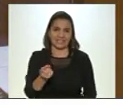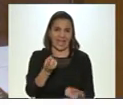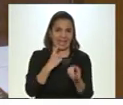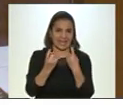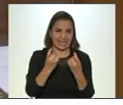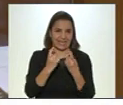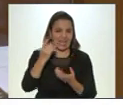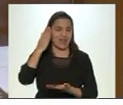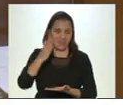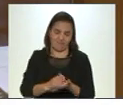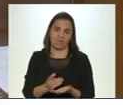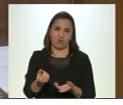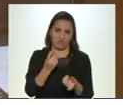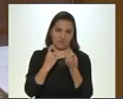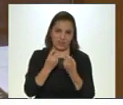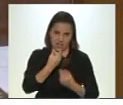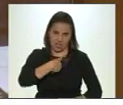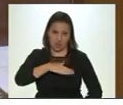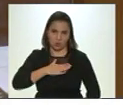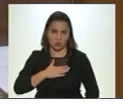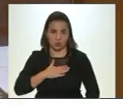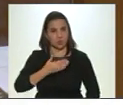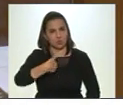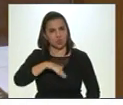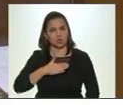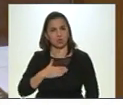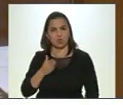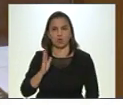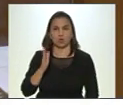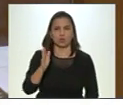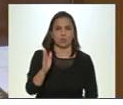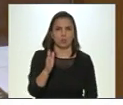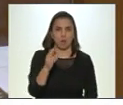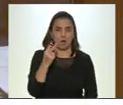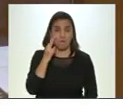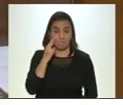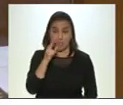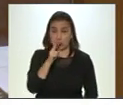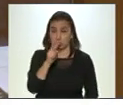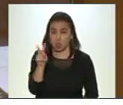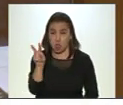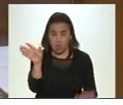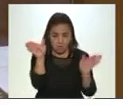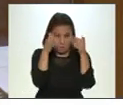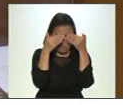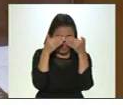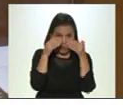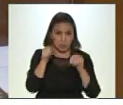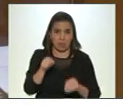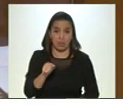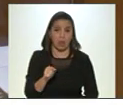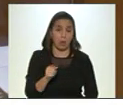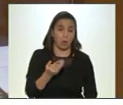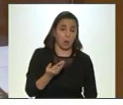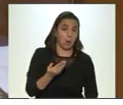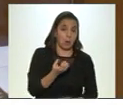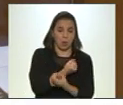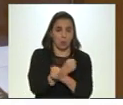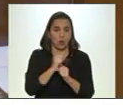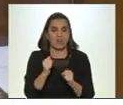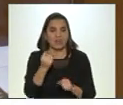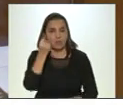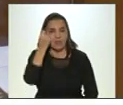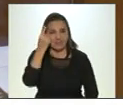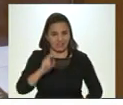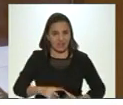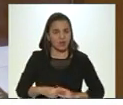tenemos que hacernos, porque si seguimos con estas visiones miopes, con estas visiones cortoplacistas y no somos capaces de construir